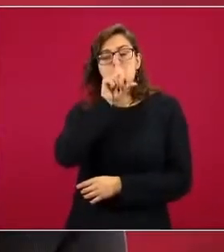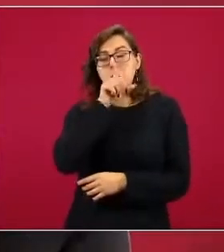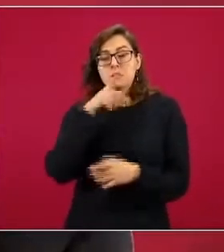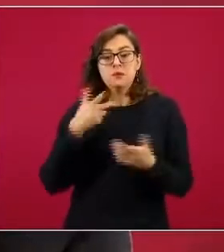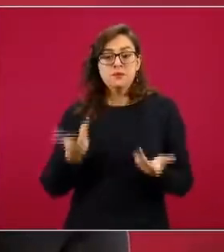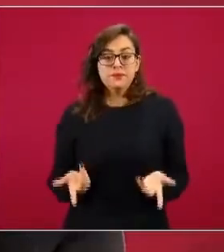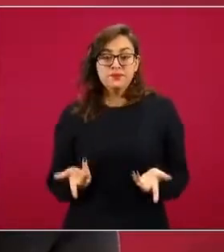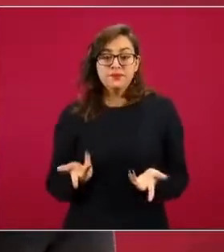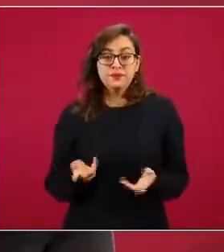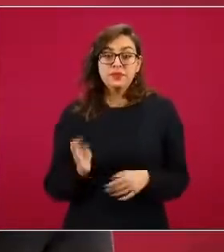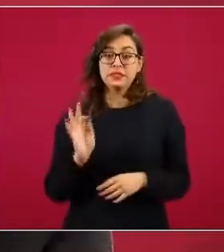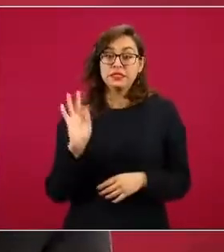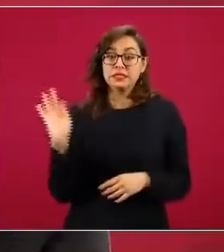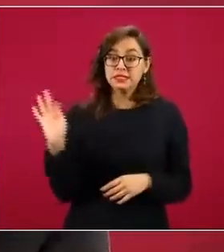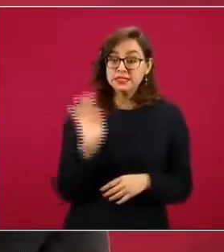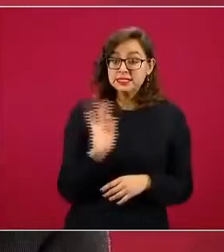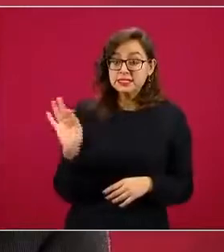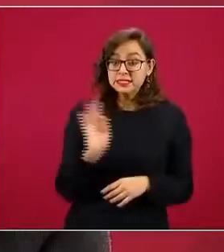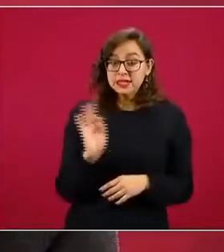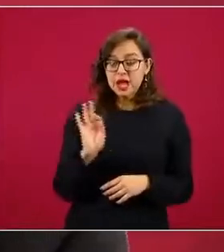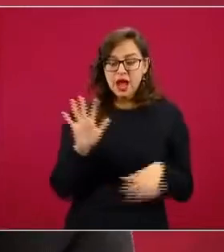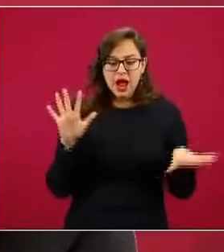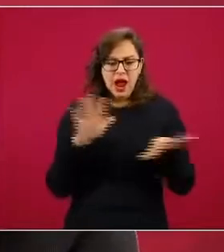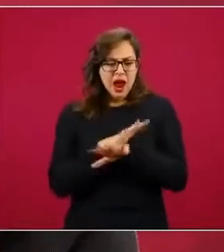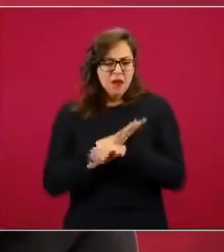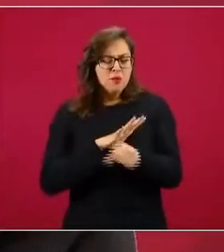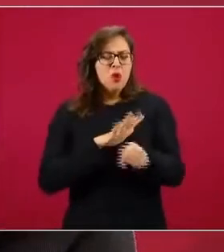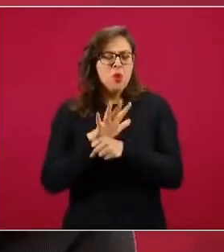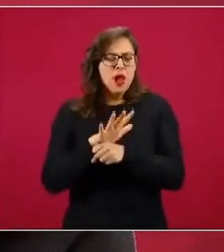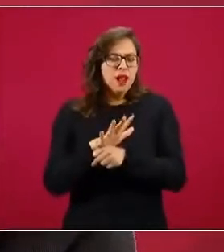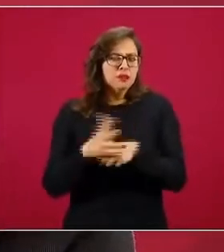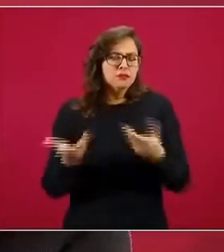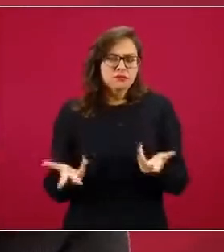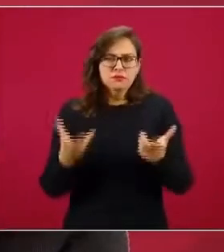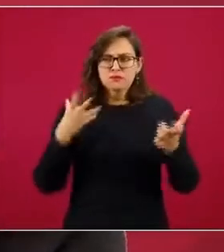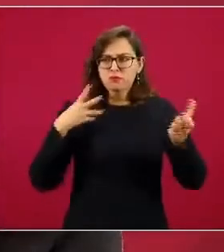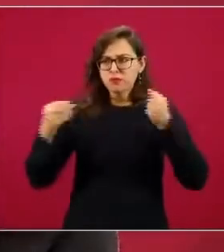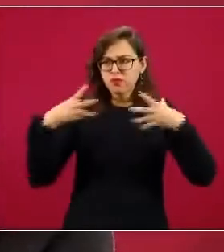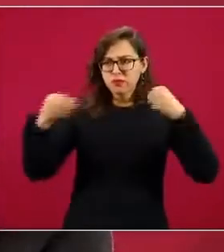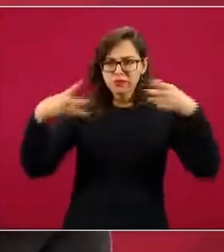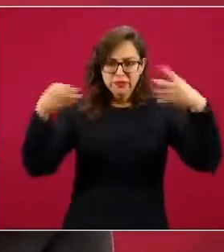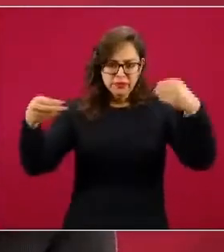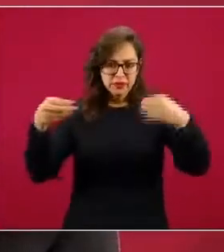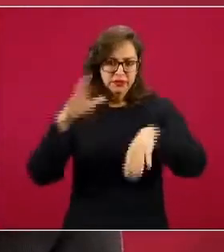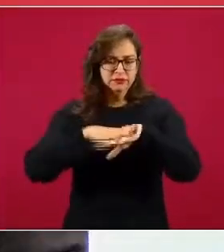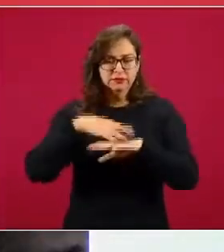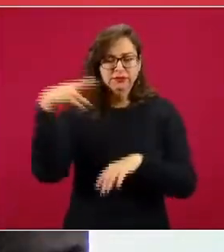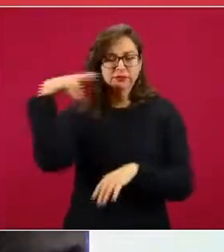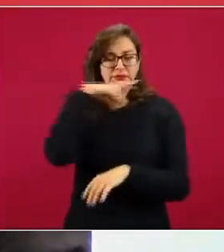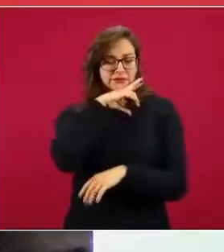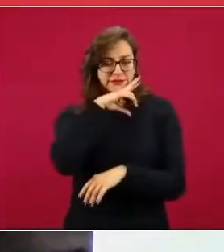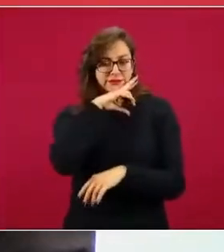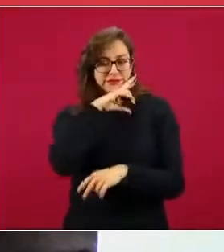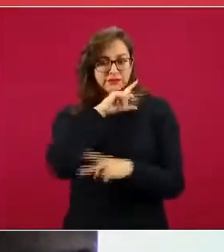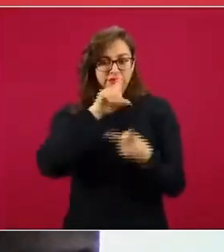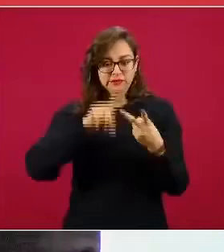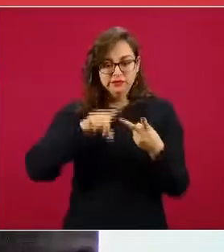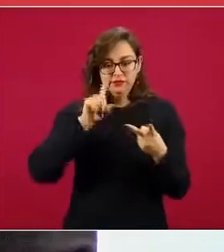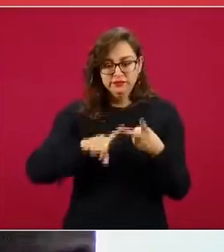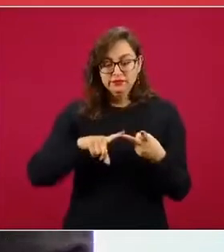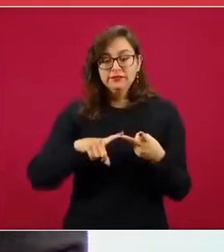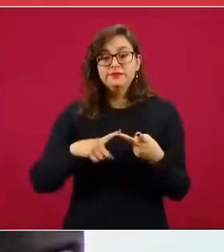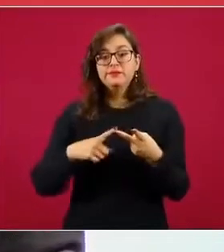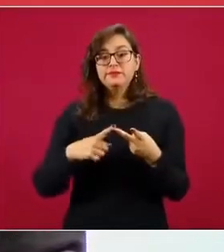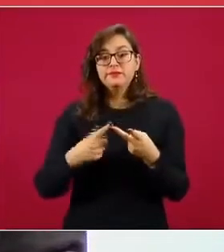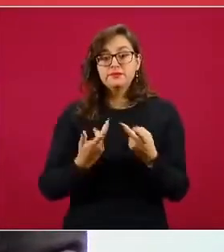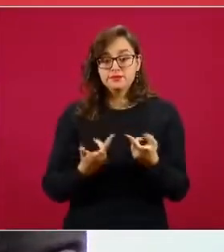que se transmita más eficientemente, o bien que se adapte más al tejido